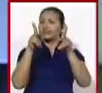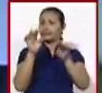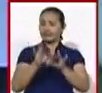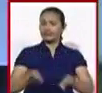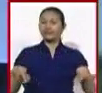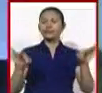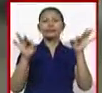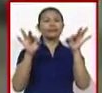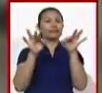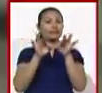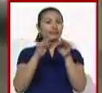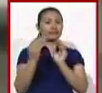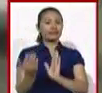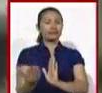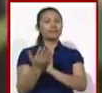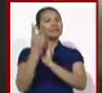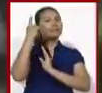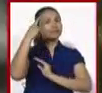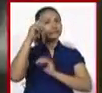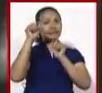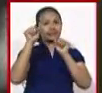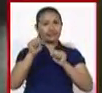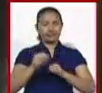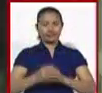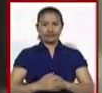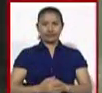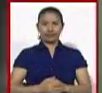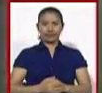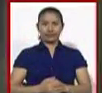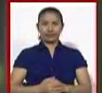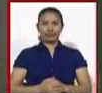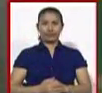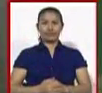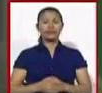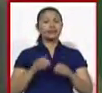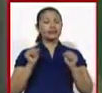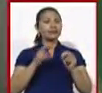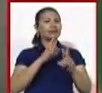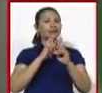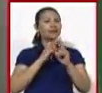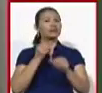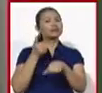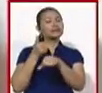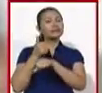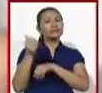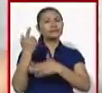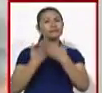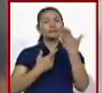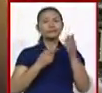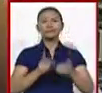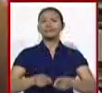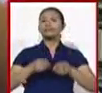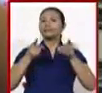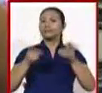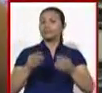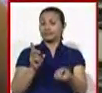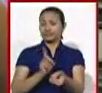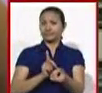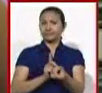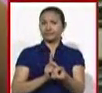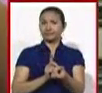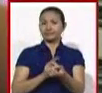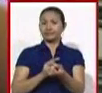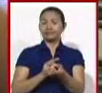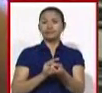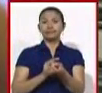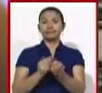Obviamente que es importante la presencia para que ellas puedan responder, ¿no? Por el delito que se las ha denunciado. ¿La médico se